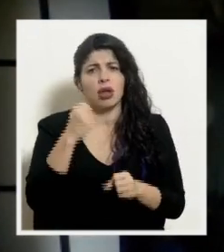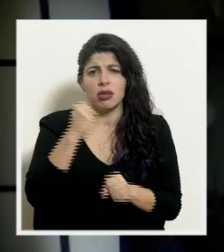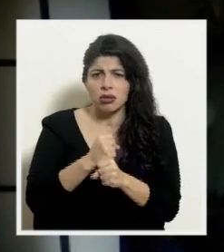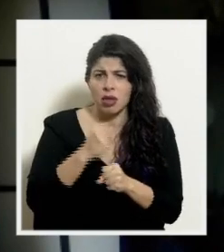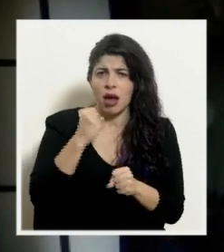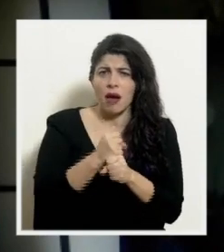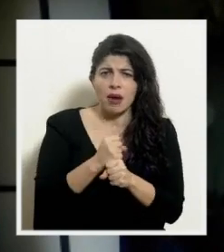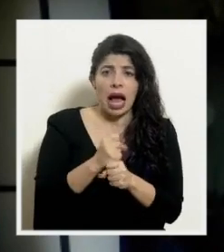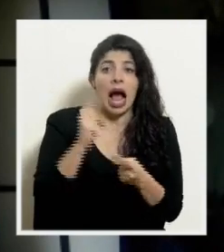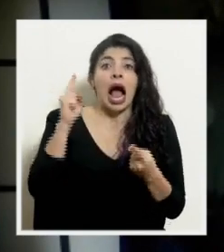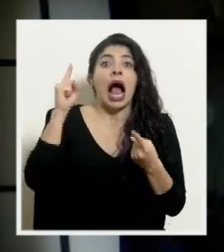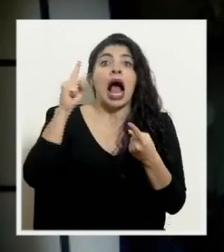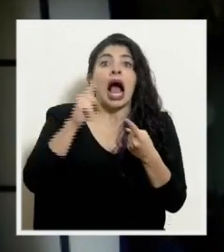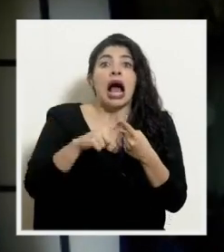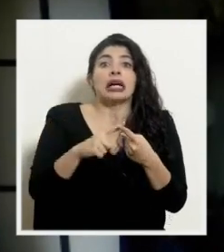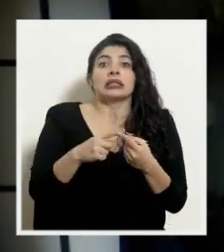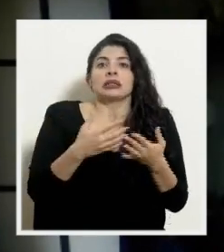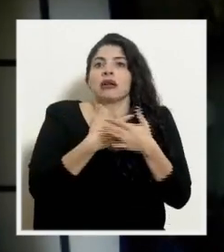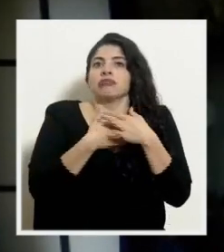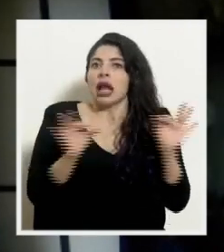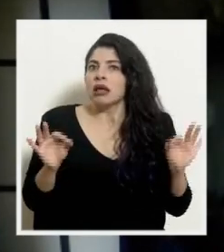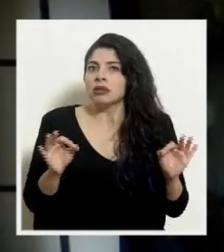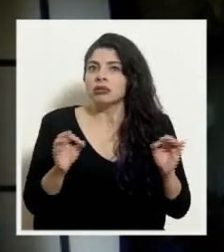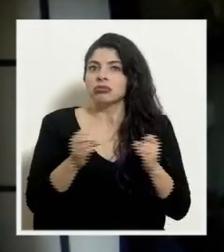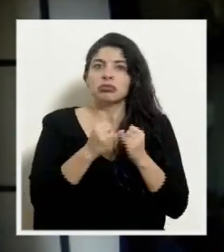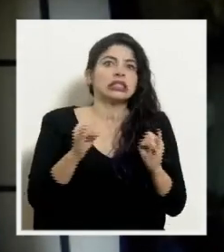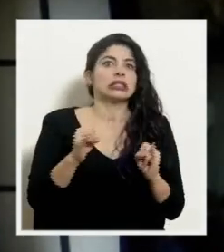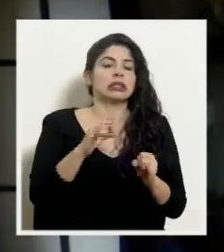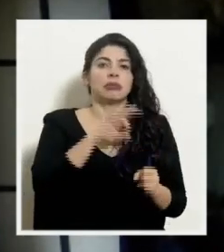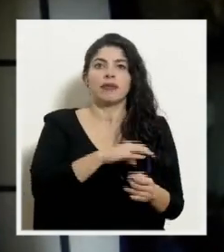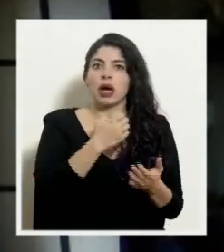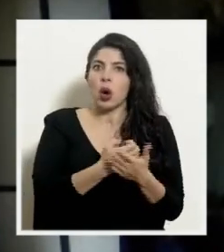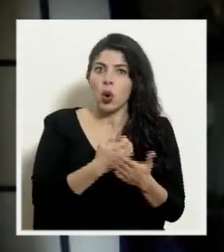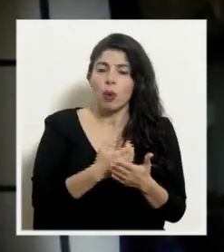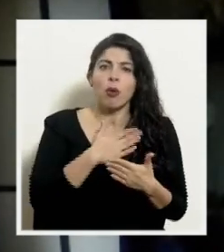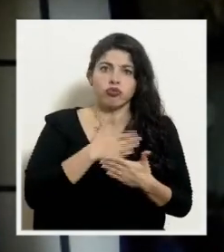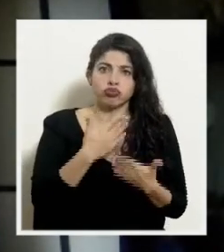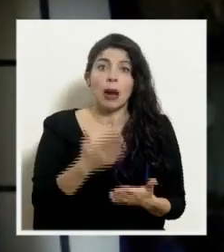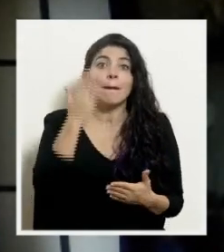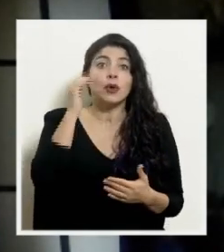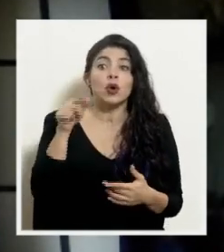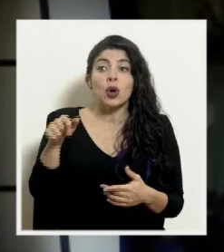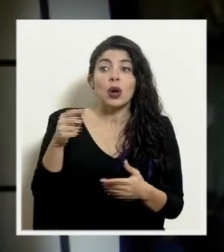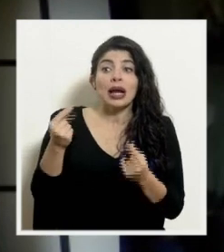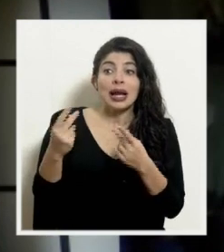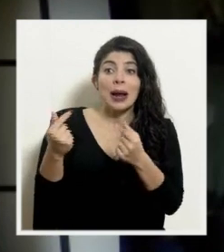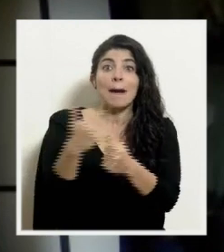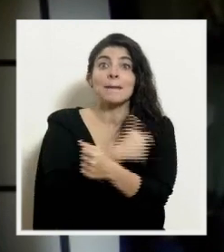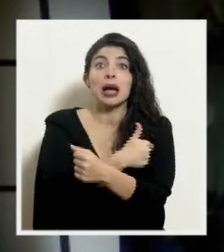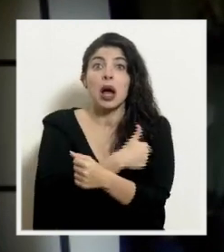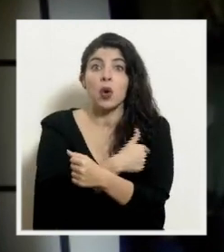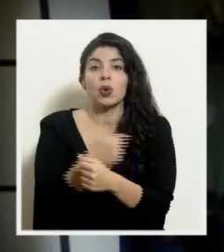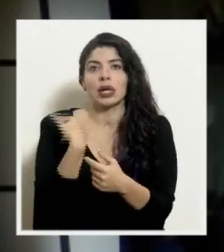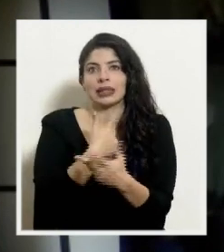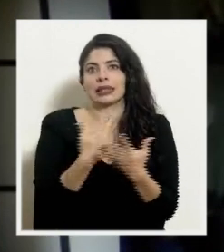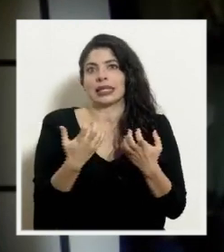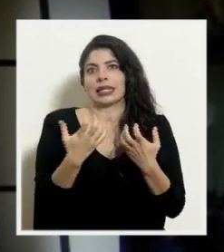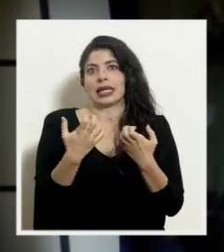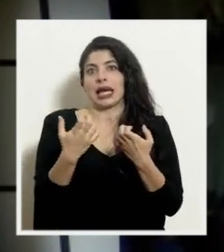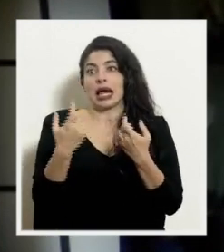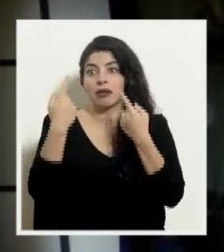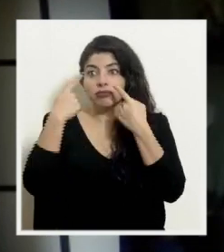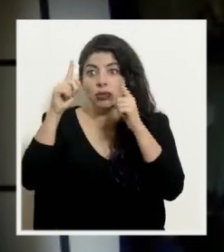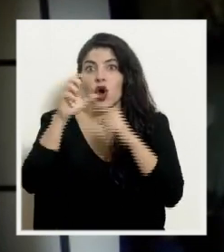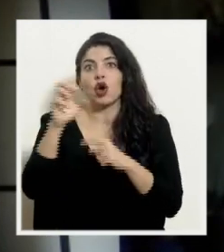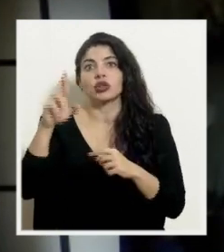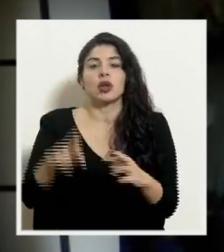trabajar hasta pro bono, sin ningún beneficio económico, porque esa aceleración de la vacunación se dé y porque Costa Rica